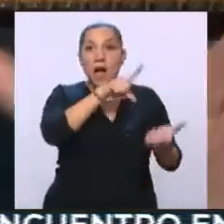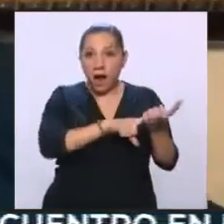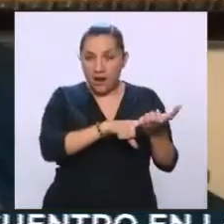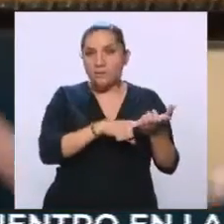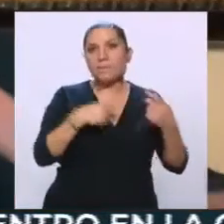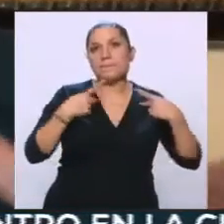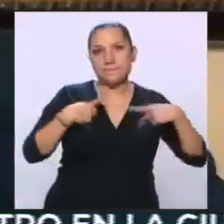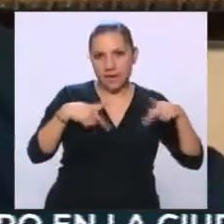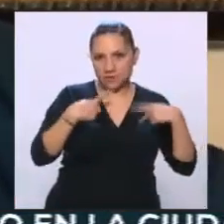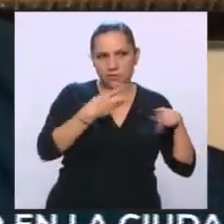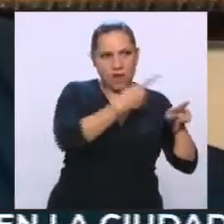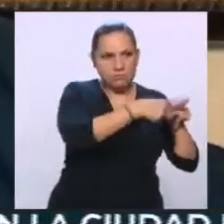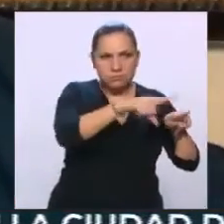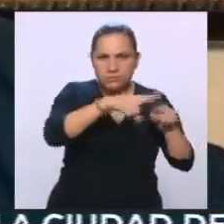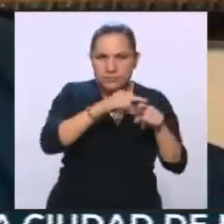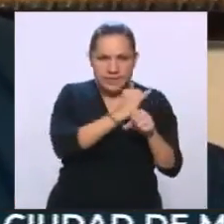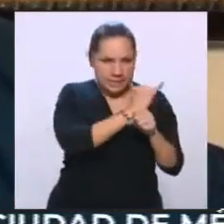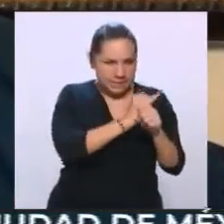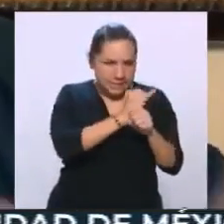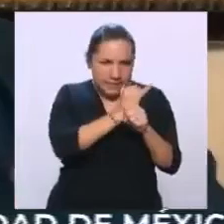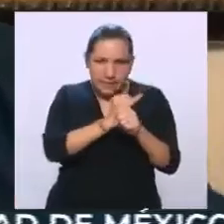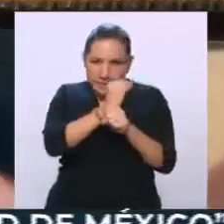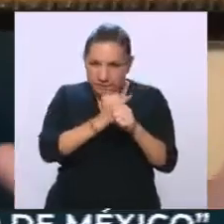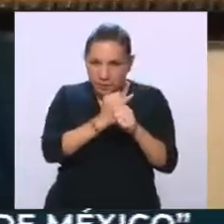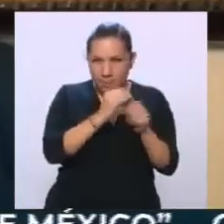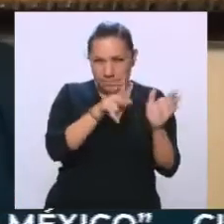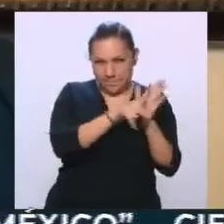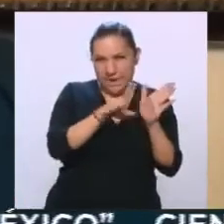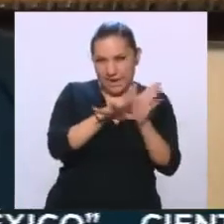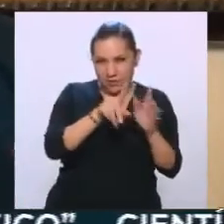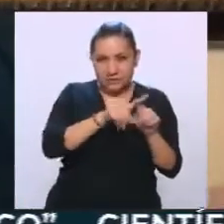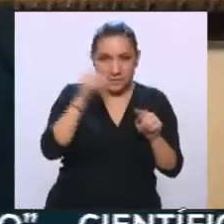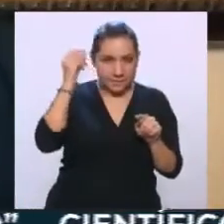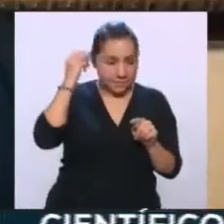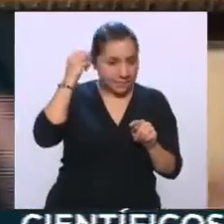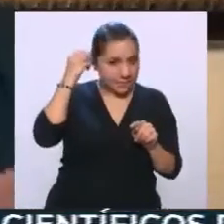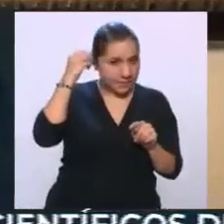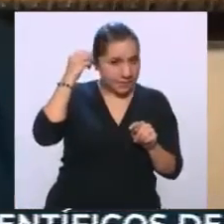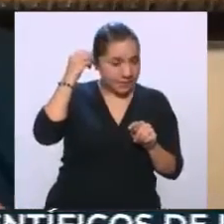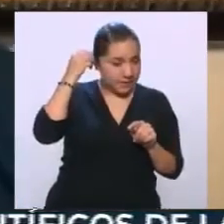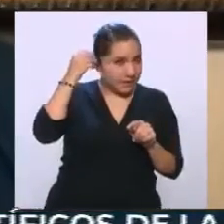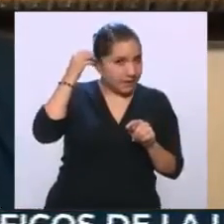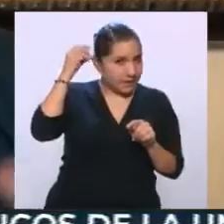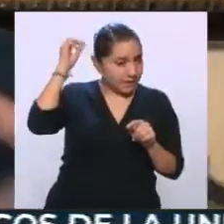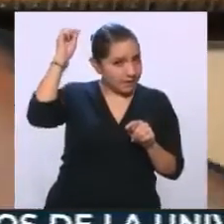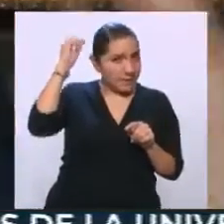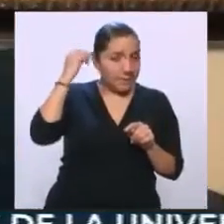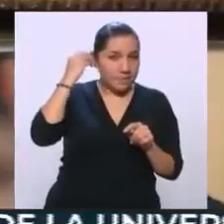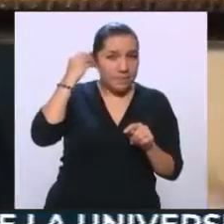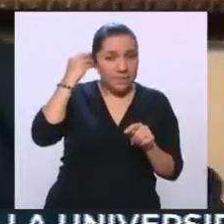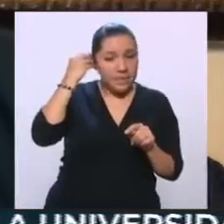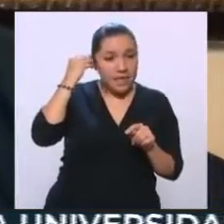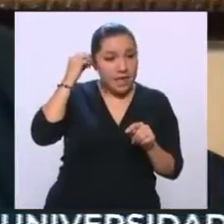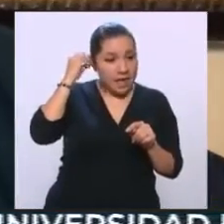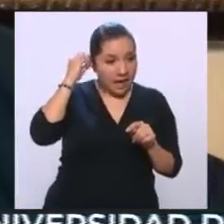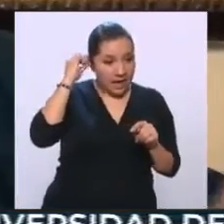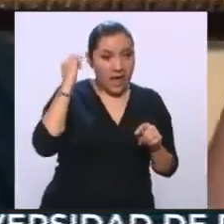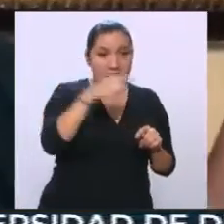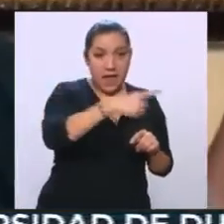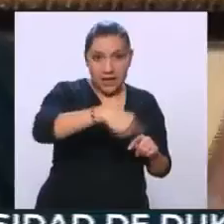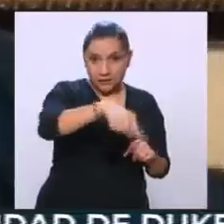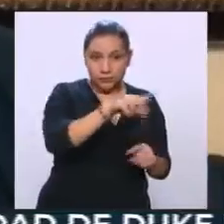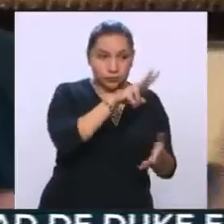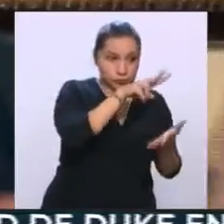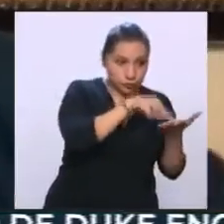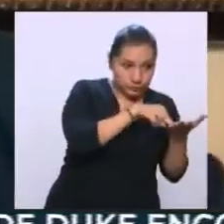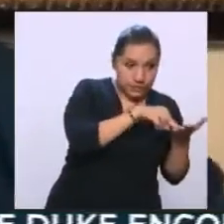del Consorcio Internacional de Periodistas, una investigación que revela que entre 2000 y 2017, distintos bancos